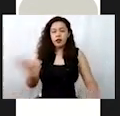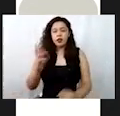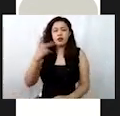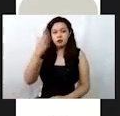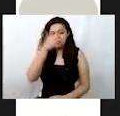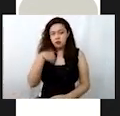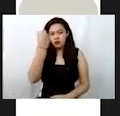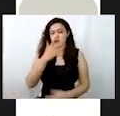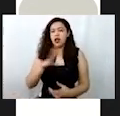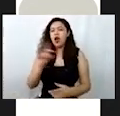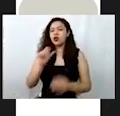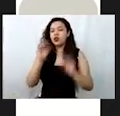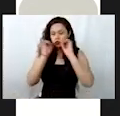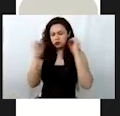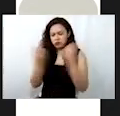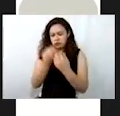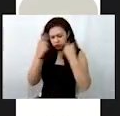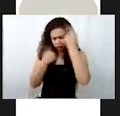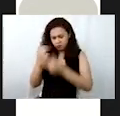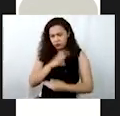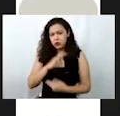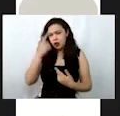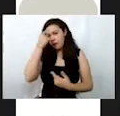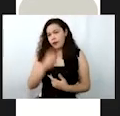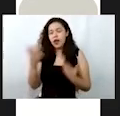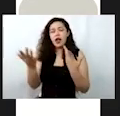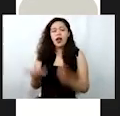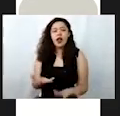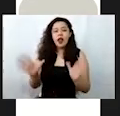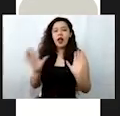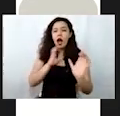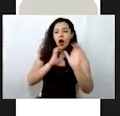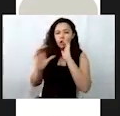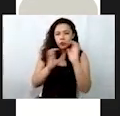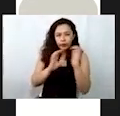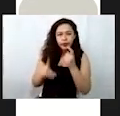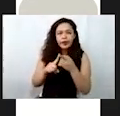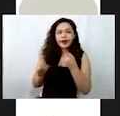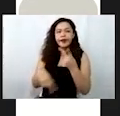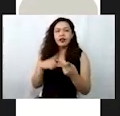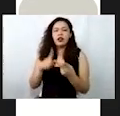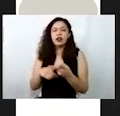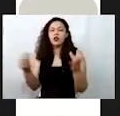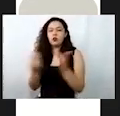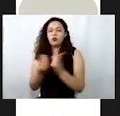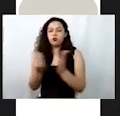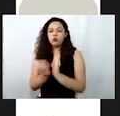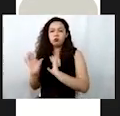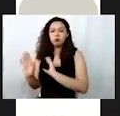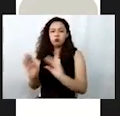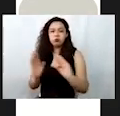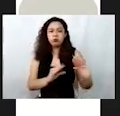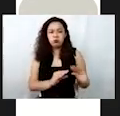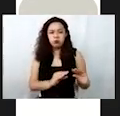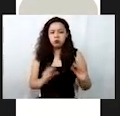como lo han hecho otras organizaciones, desde la parte de la comunicación, desde la parte de la capacitación,